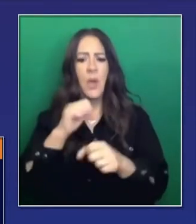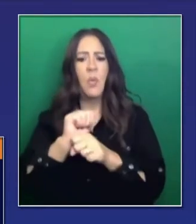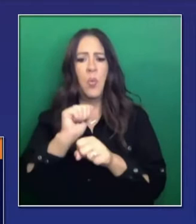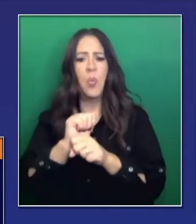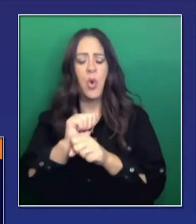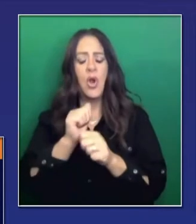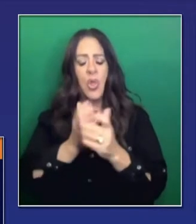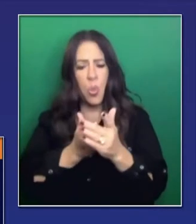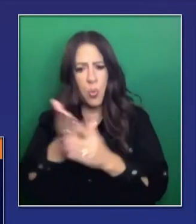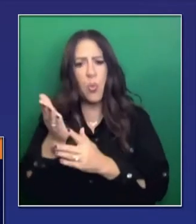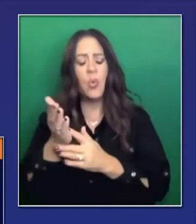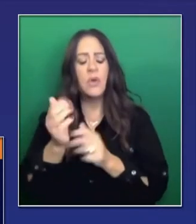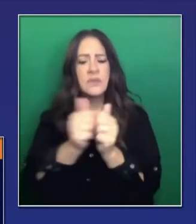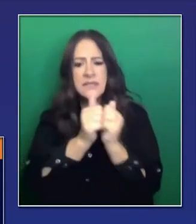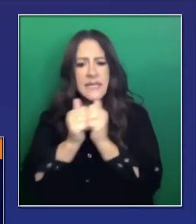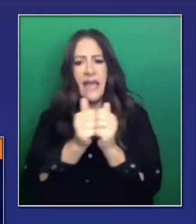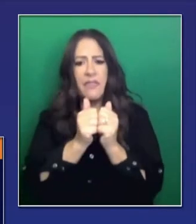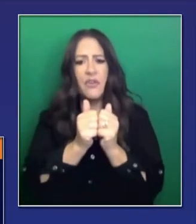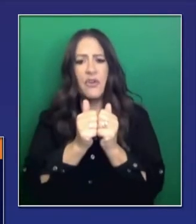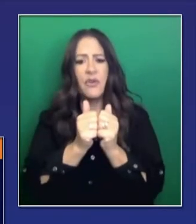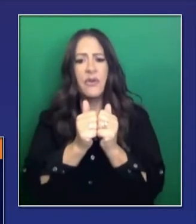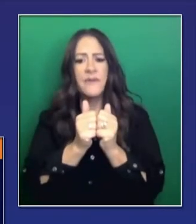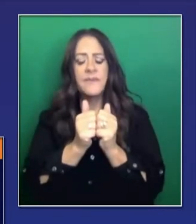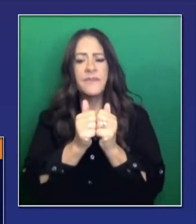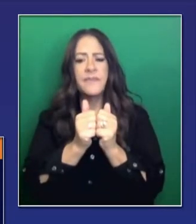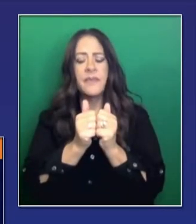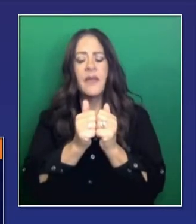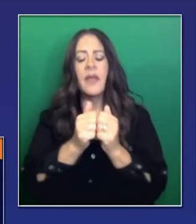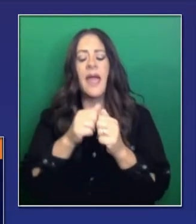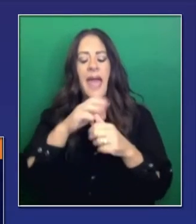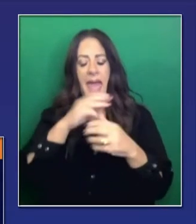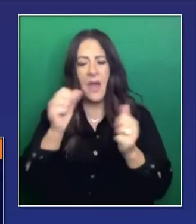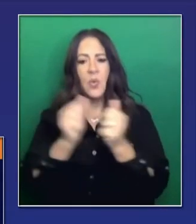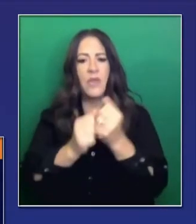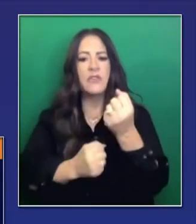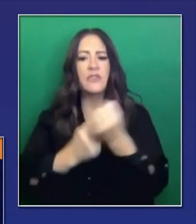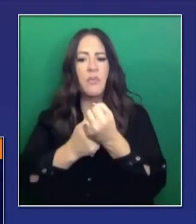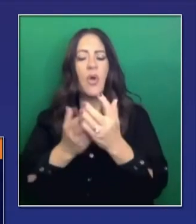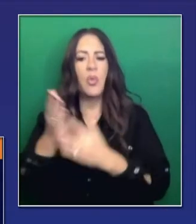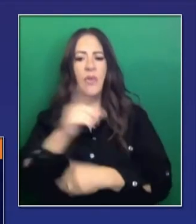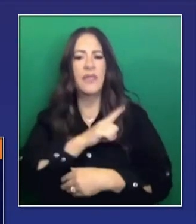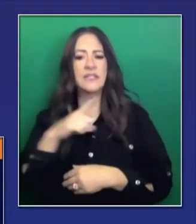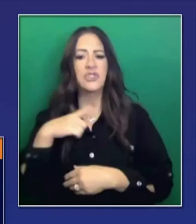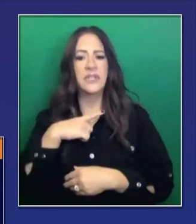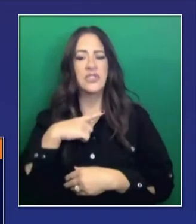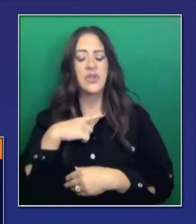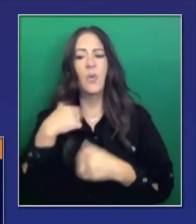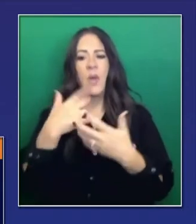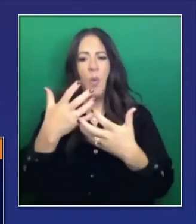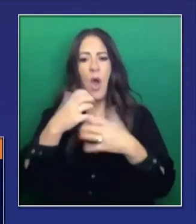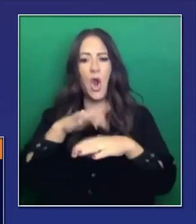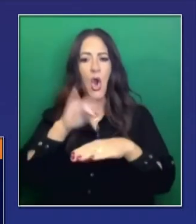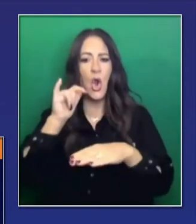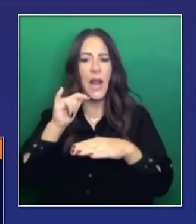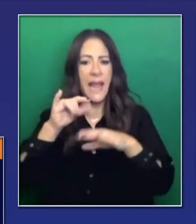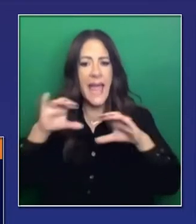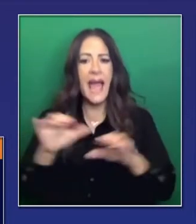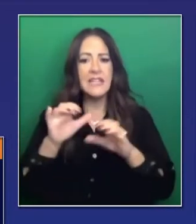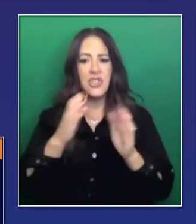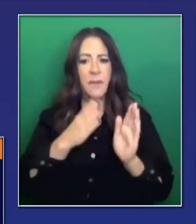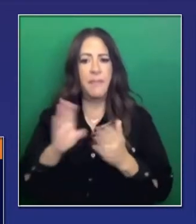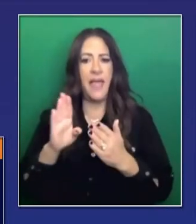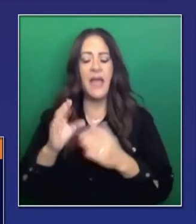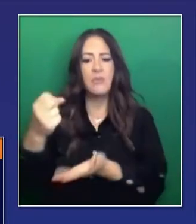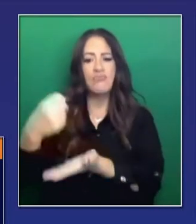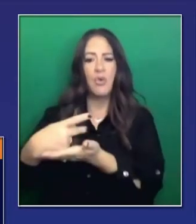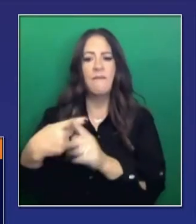avanzando las ideas, trabajando juntos en este proceso legislativo, porque estamos proponiendo un plan de acción temprana para